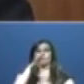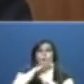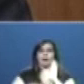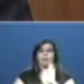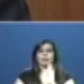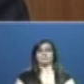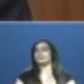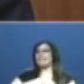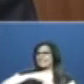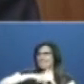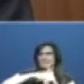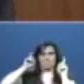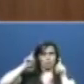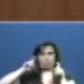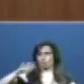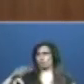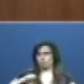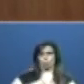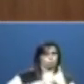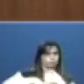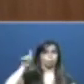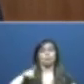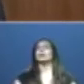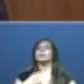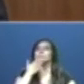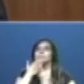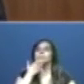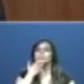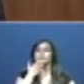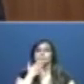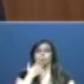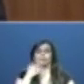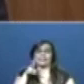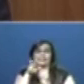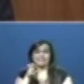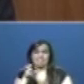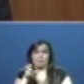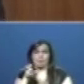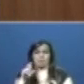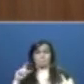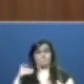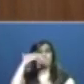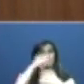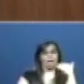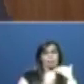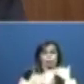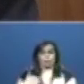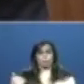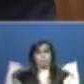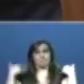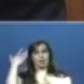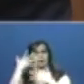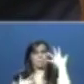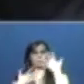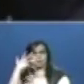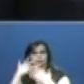todos los niveles del mismo por lo que se refiere a la reducción de plazos y cargas administrativas ya están en marcha